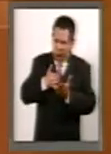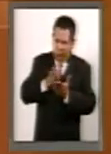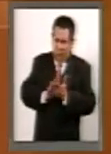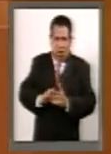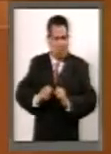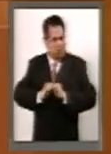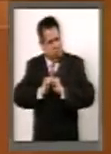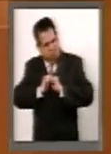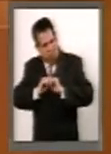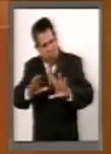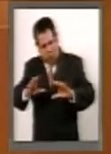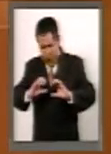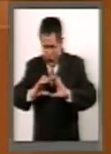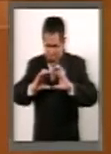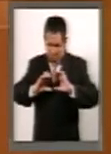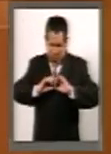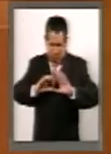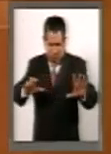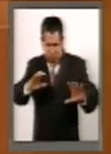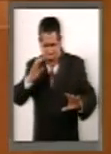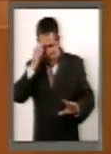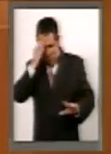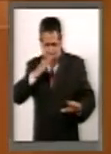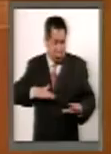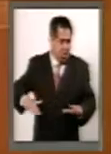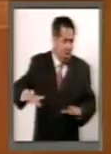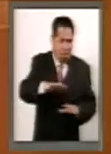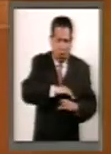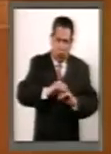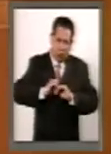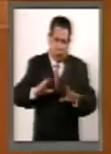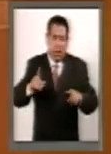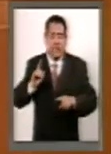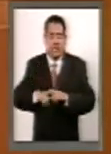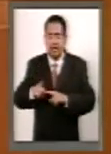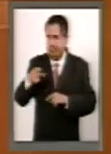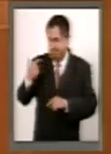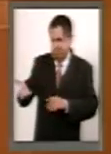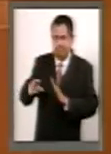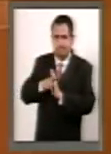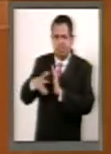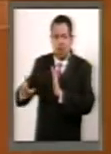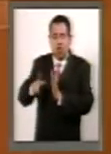y el conocimiento, sin duda, fue la gran tarea del Universal.